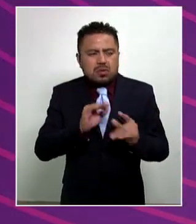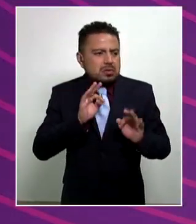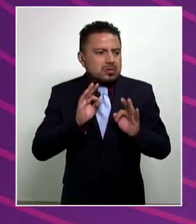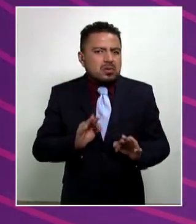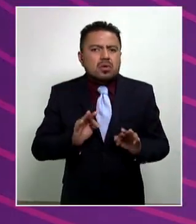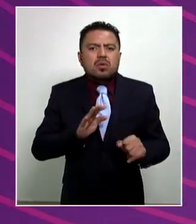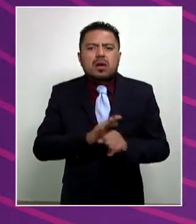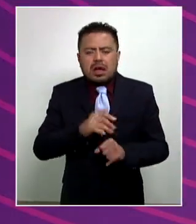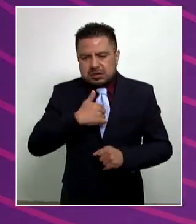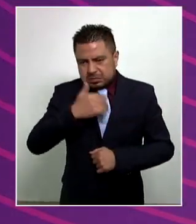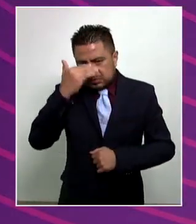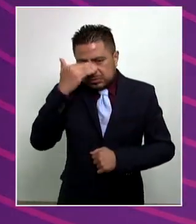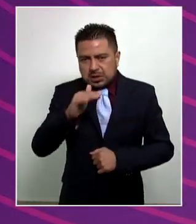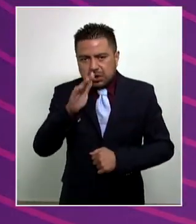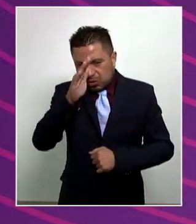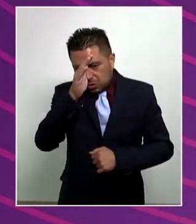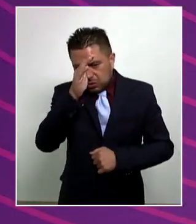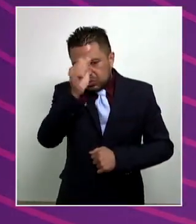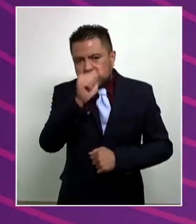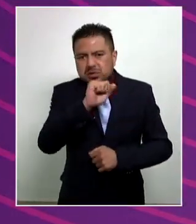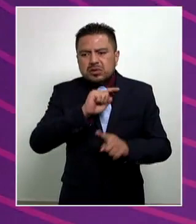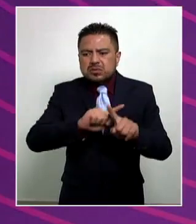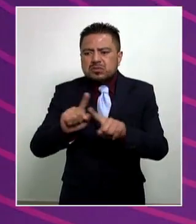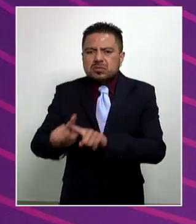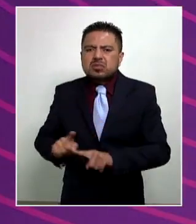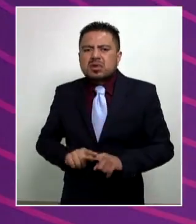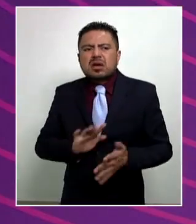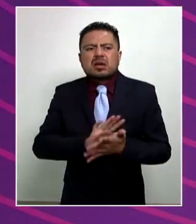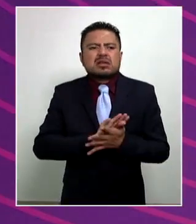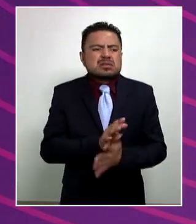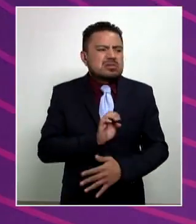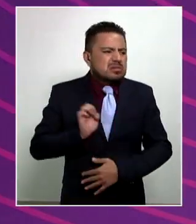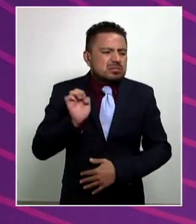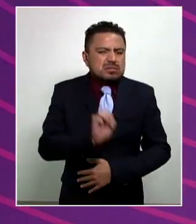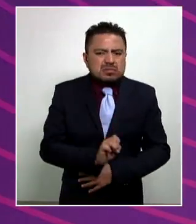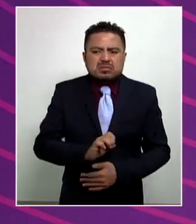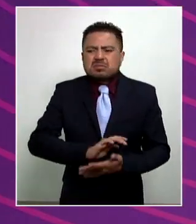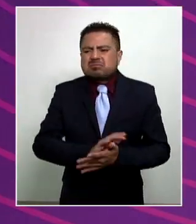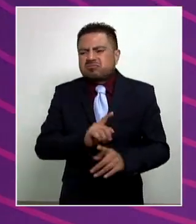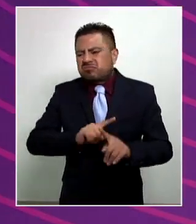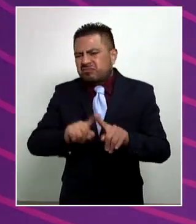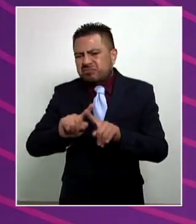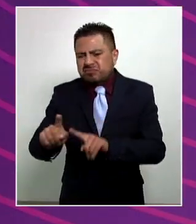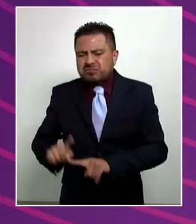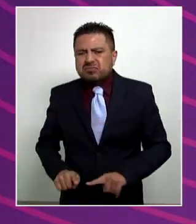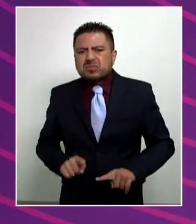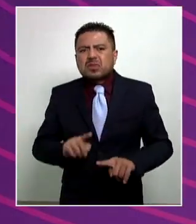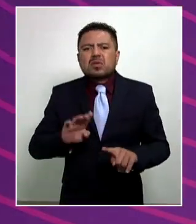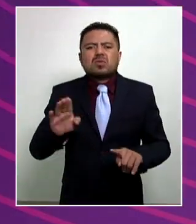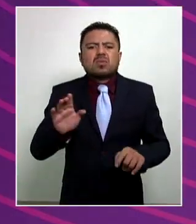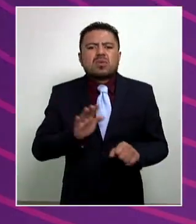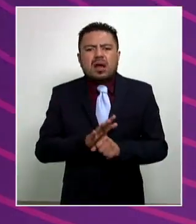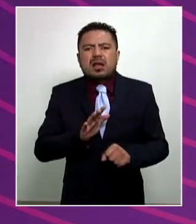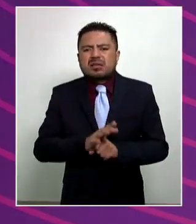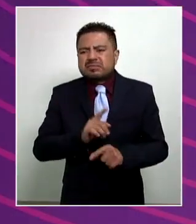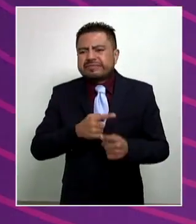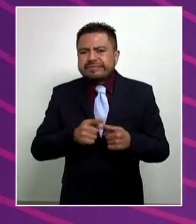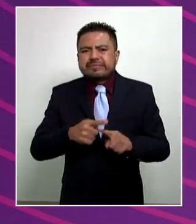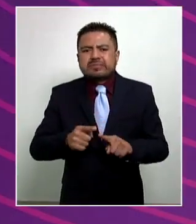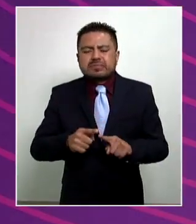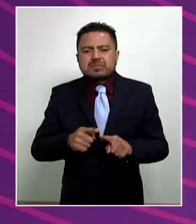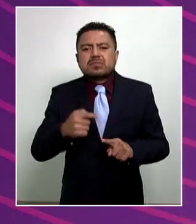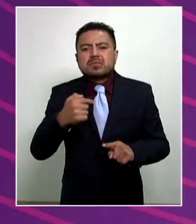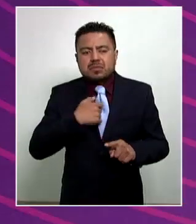referentes de saber cuáles son las conceptualizaciones de qué es racismo, qué es xenofobia, qué es discriminación racial, qué es segregación racial, pero si